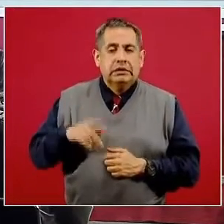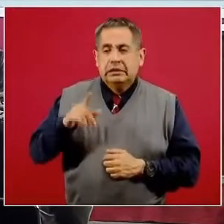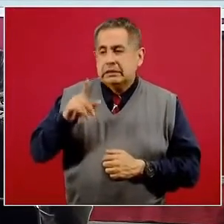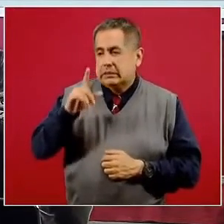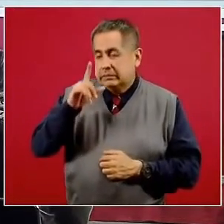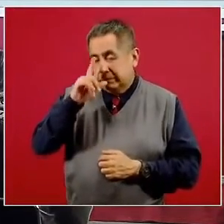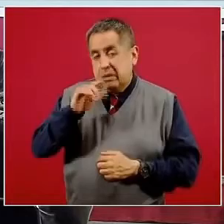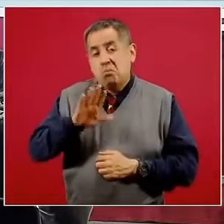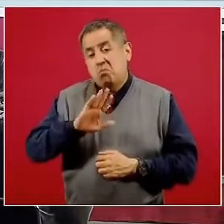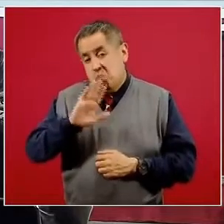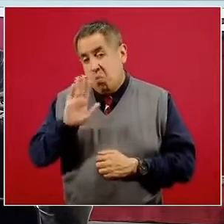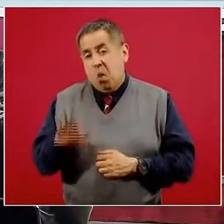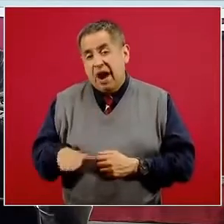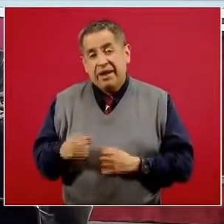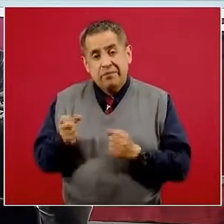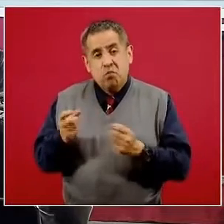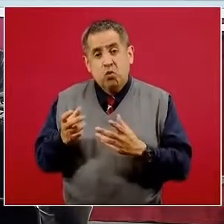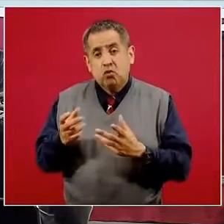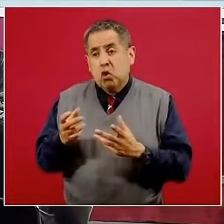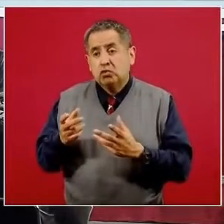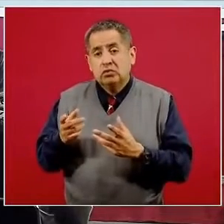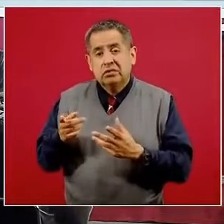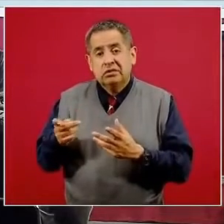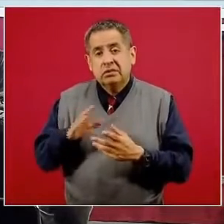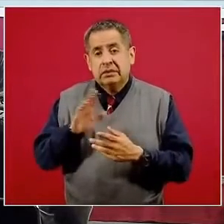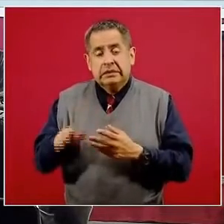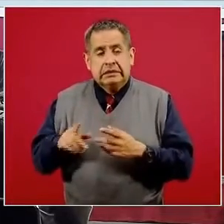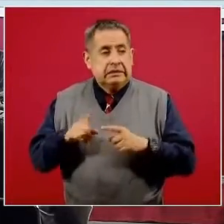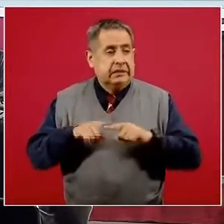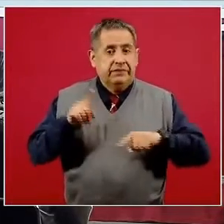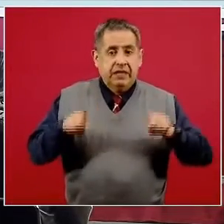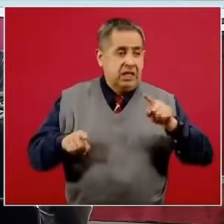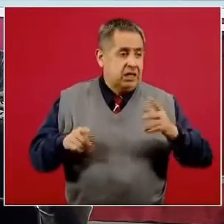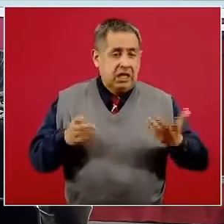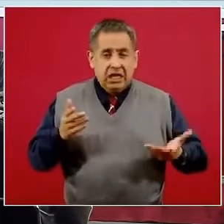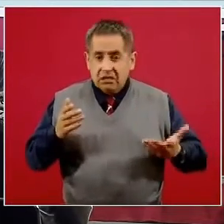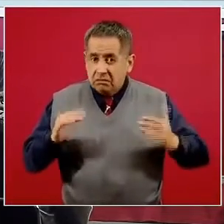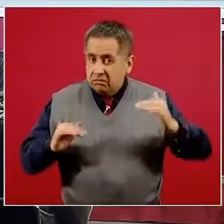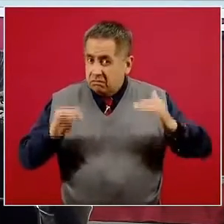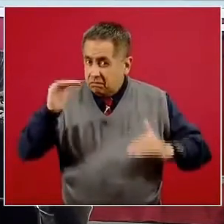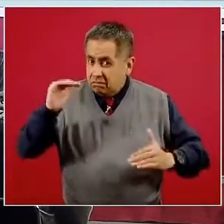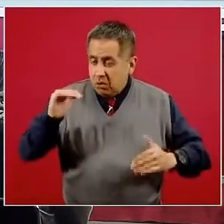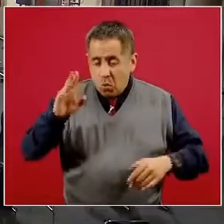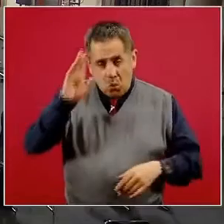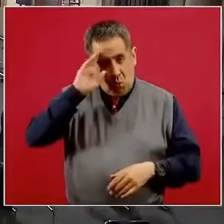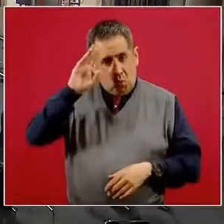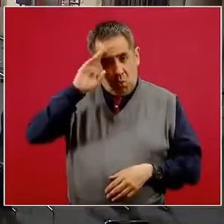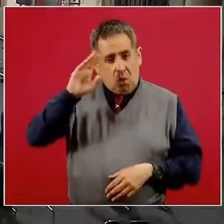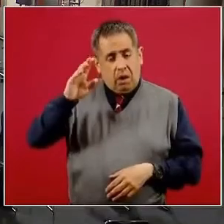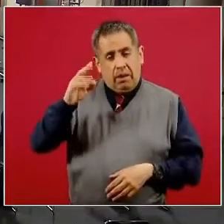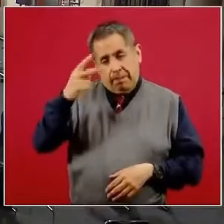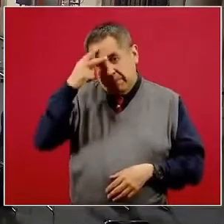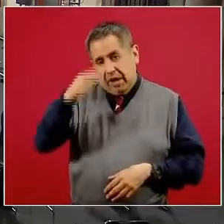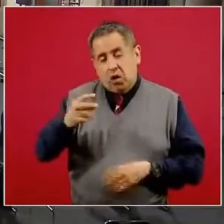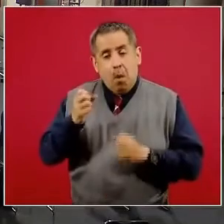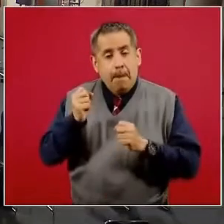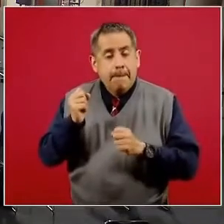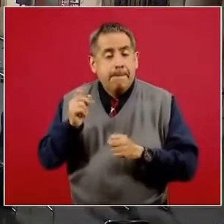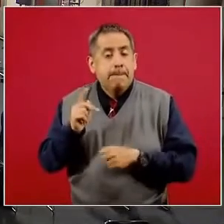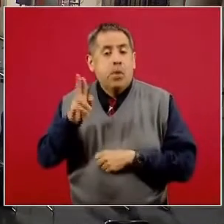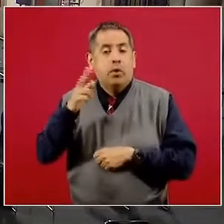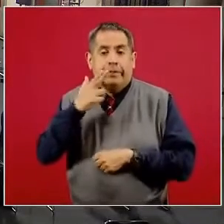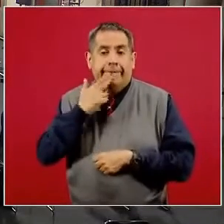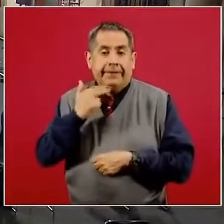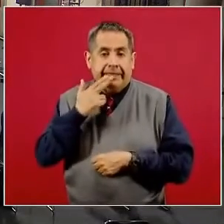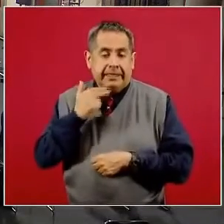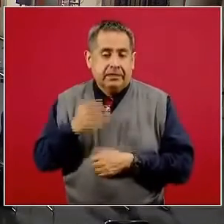fallecer y los años perdidos a estas diferentes categorías de edad es grandísima en nuestro país. Y si esta